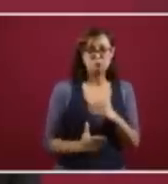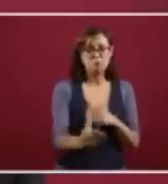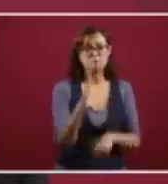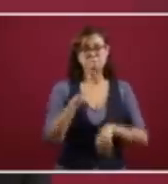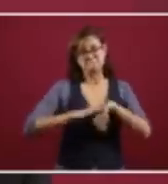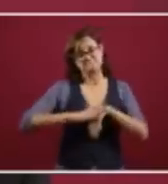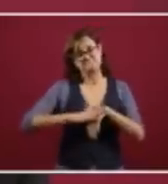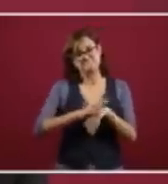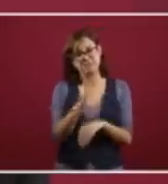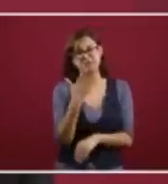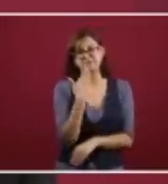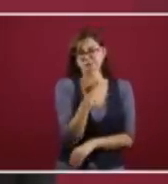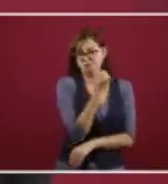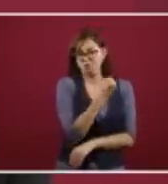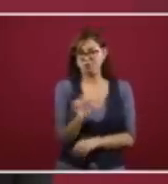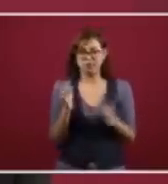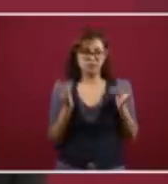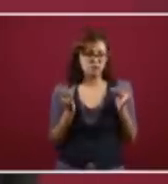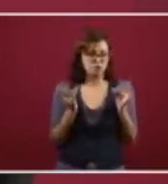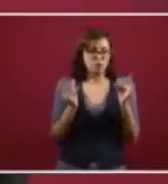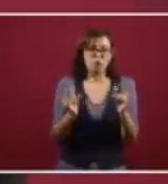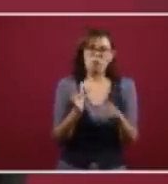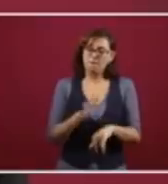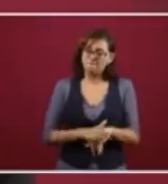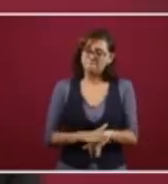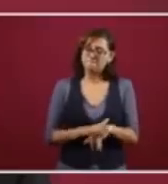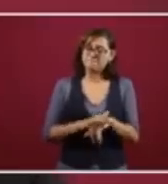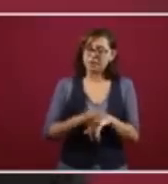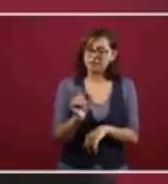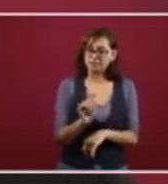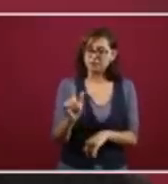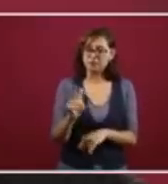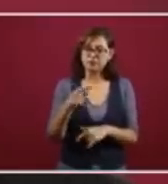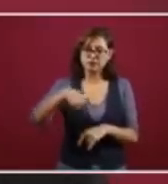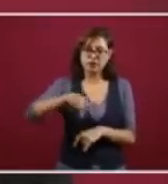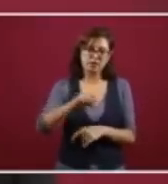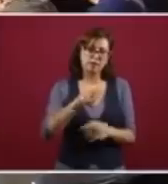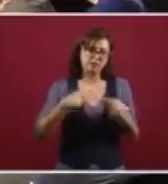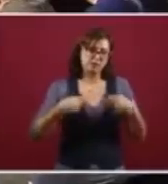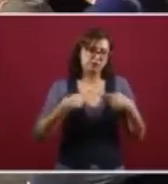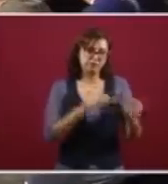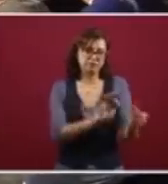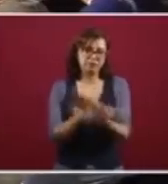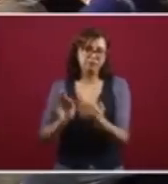técnico, mucho más fino, y es un trabajo en campo.